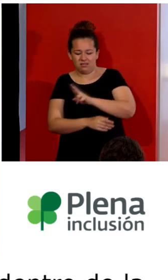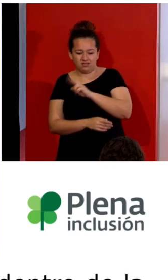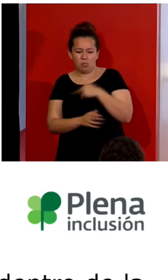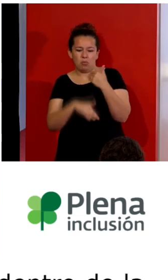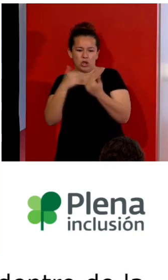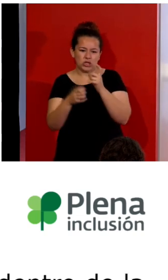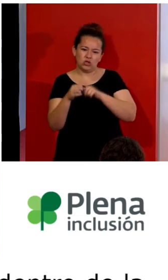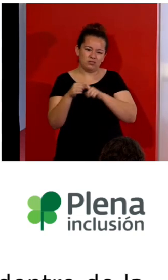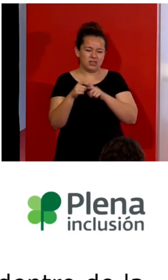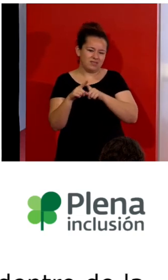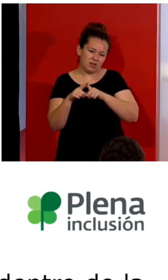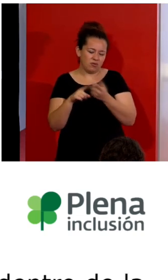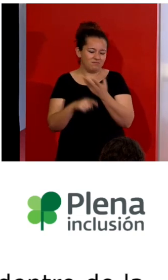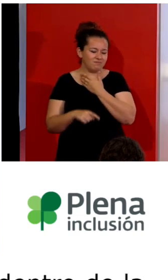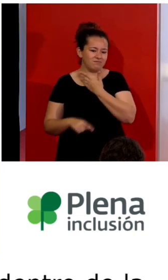proceso de este tipo, ¿no?